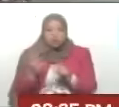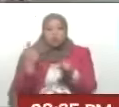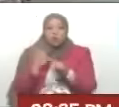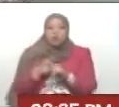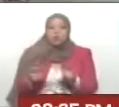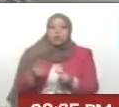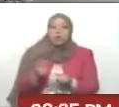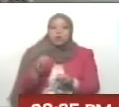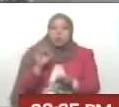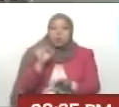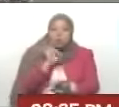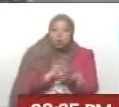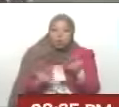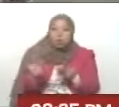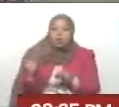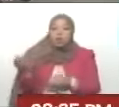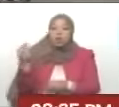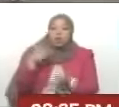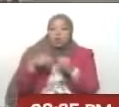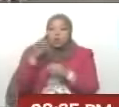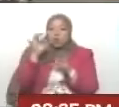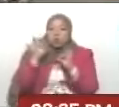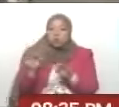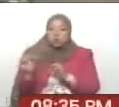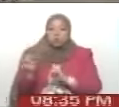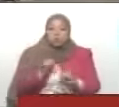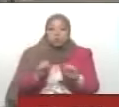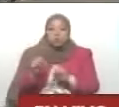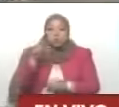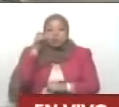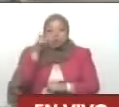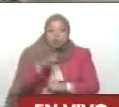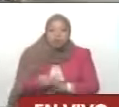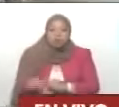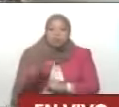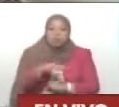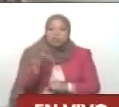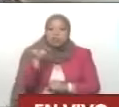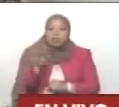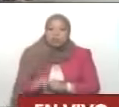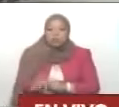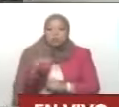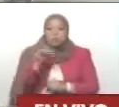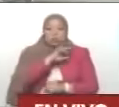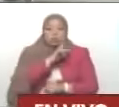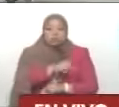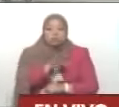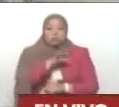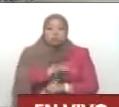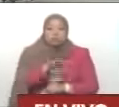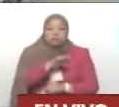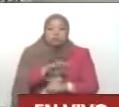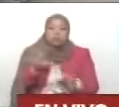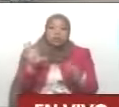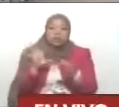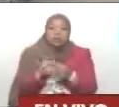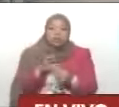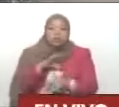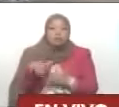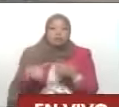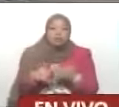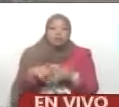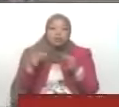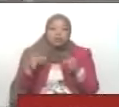por zonas primero, acumulando fuerza, movilizando fuerza. El Partido Socialista Unido de Venezuela, todas